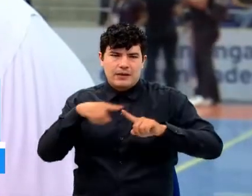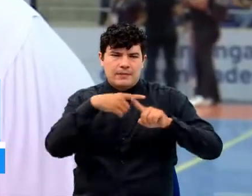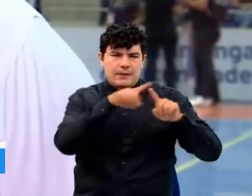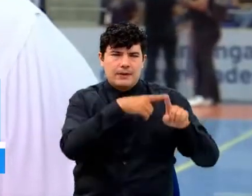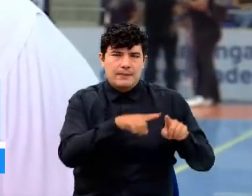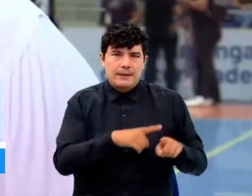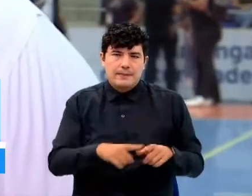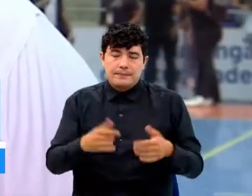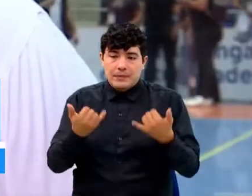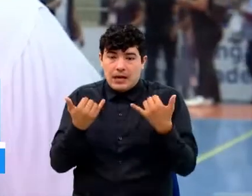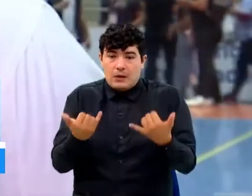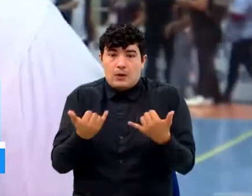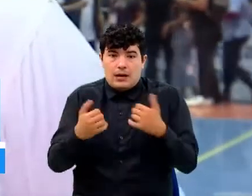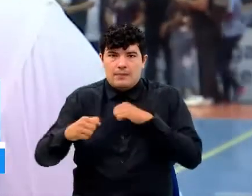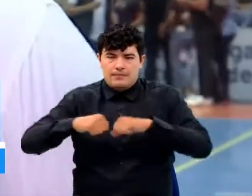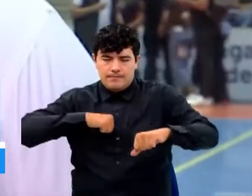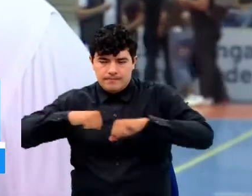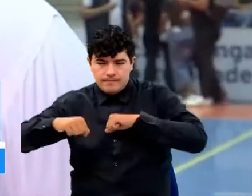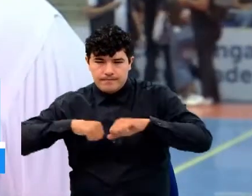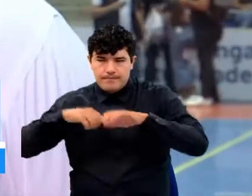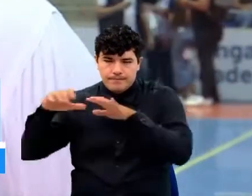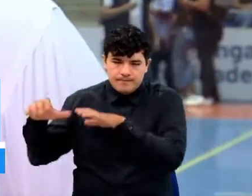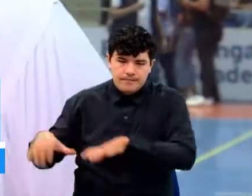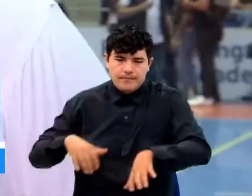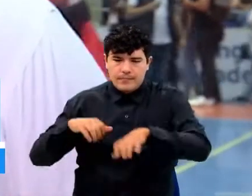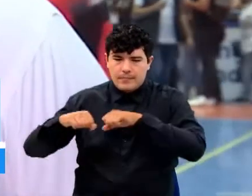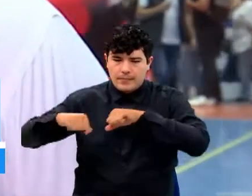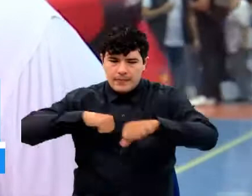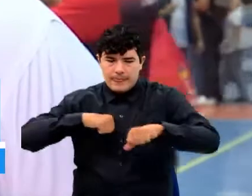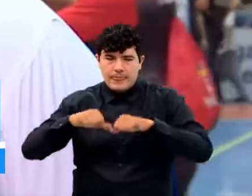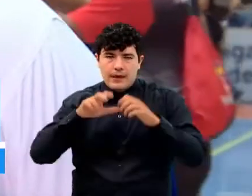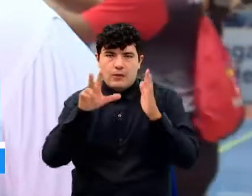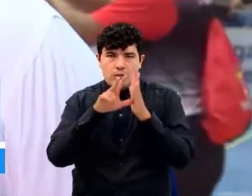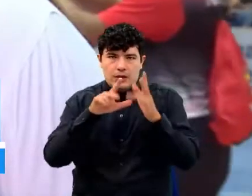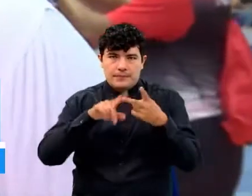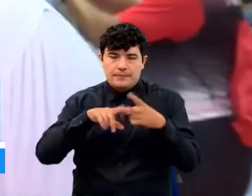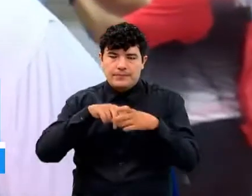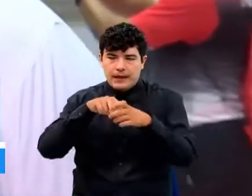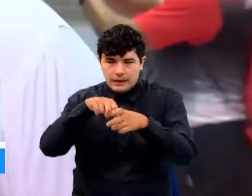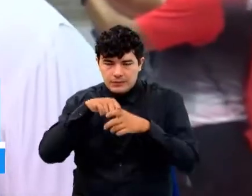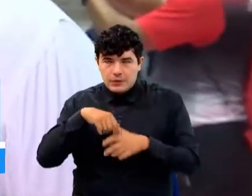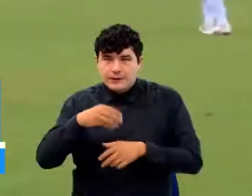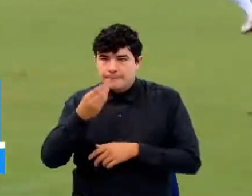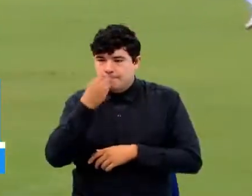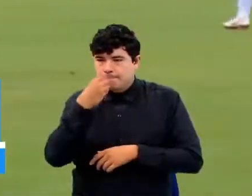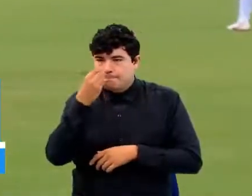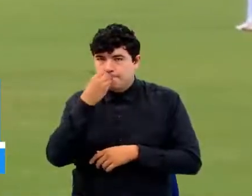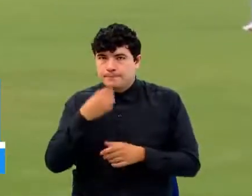donde vamos a activar un poco la economía, hotel, transporte,